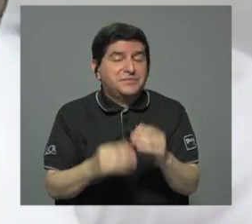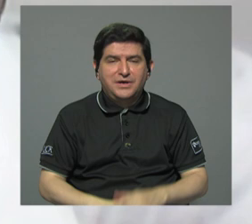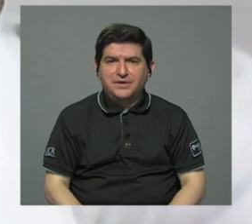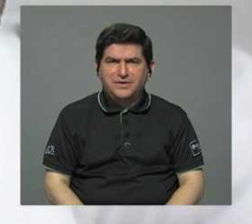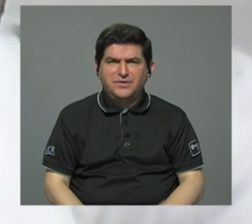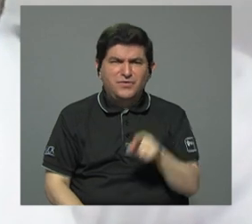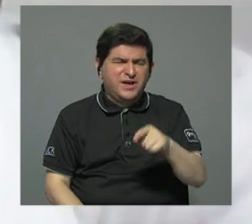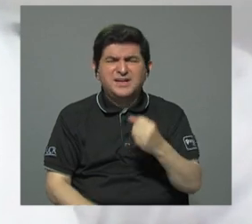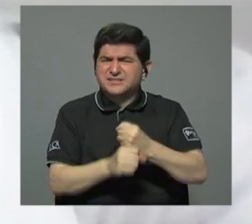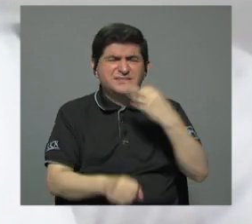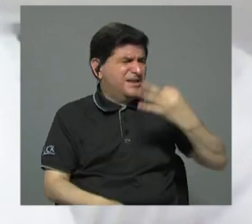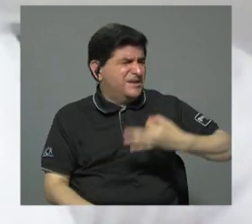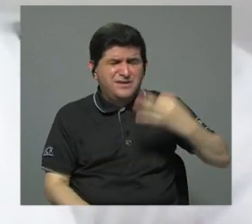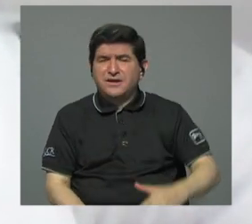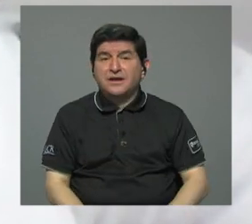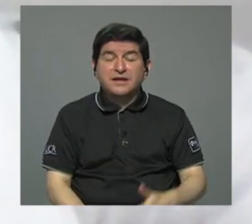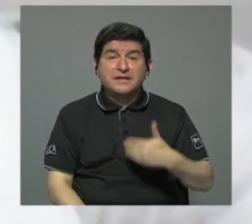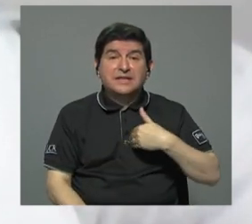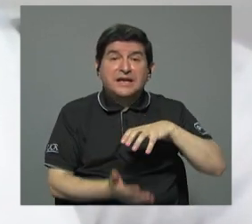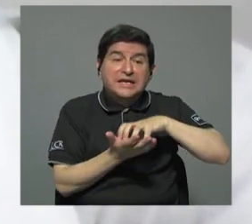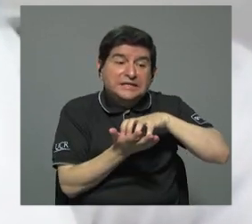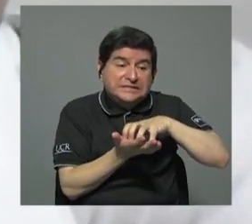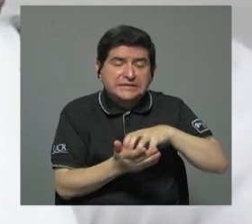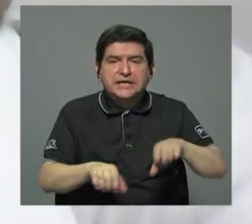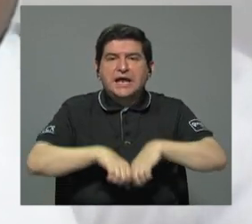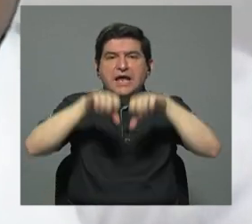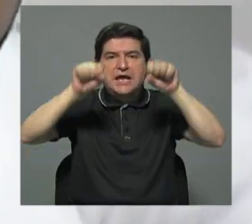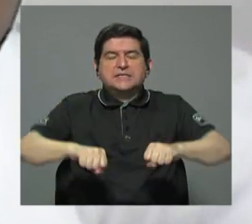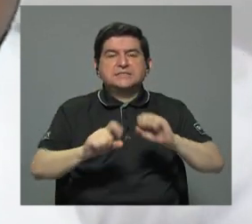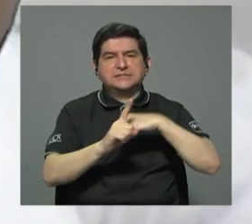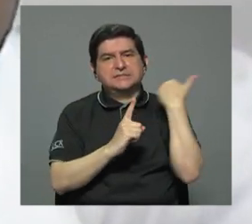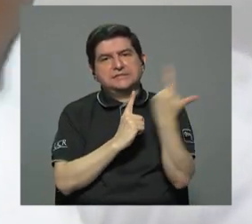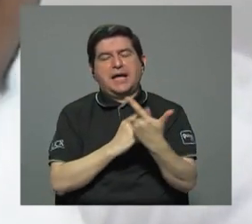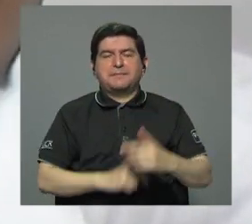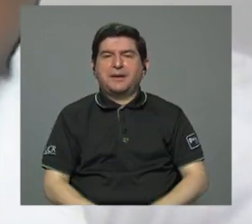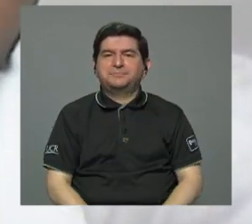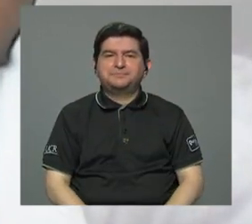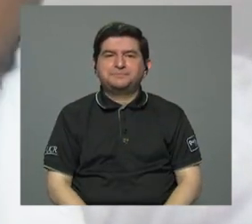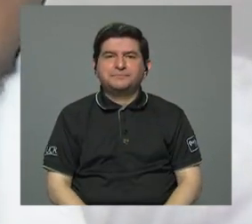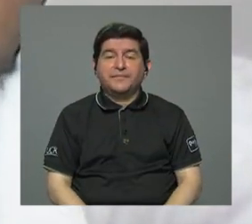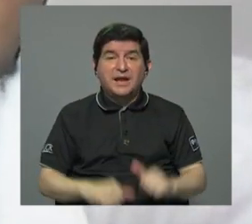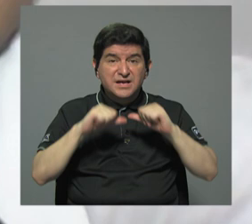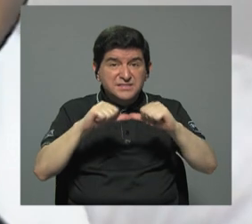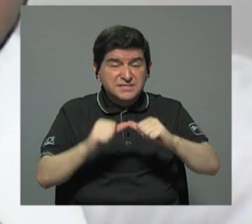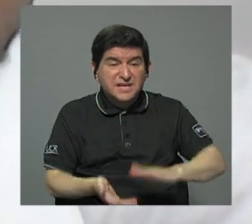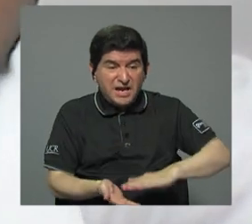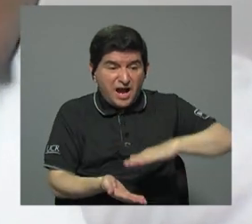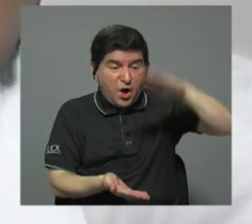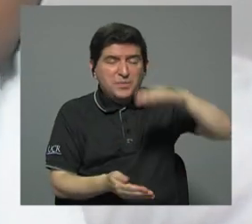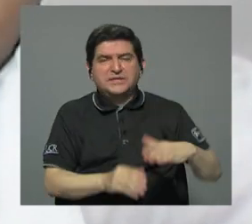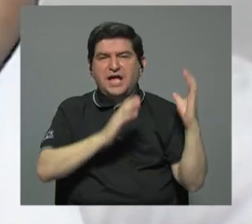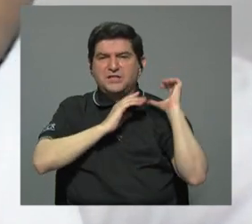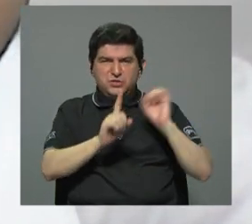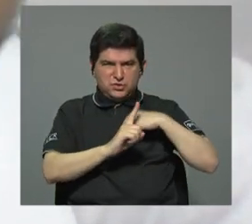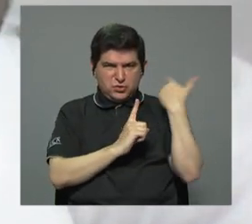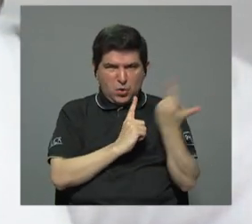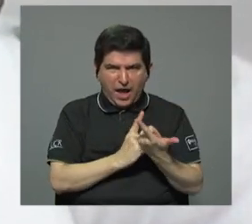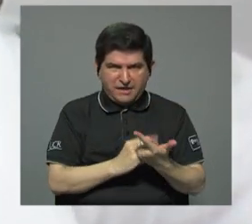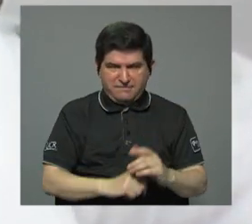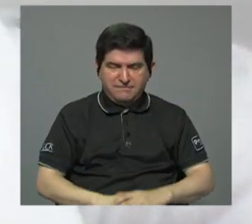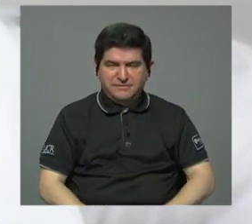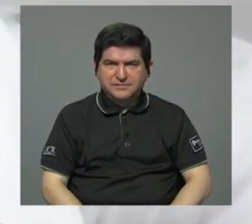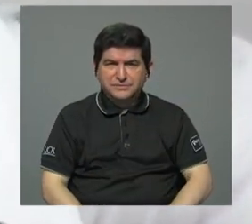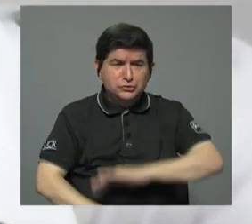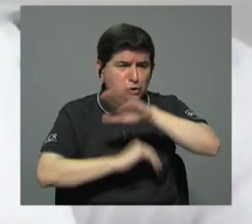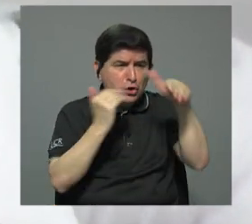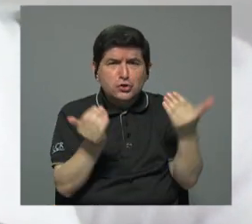esa informalidad es lo que tiene tambaleando el sistema social. O sea, sencillamente, si siguen aumentando las cargas sociales, si siguen aumentando,